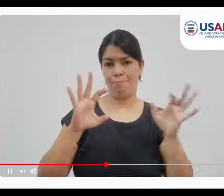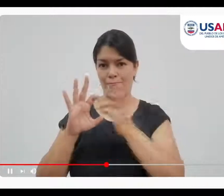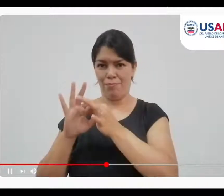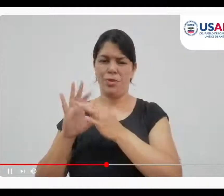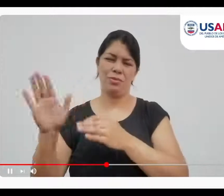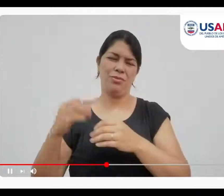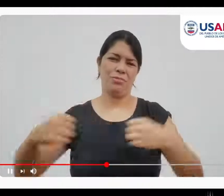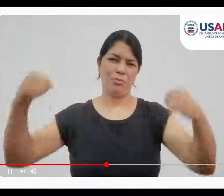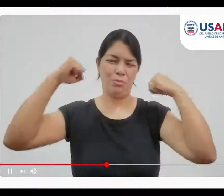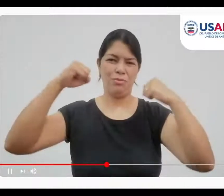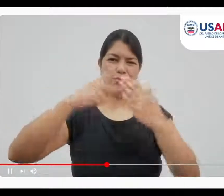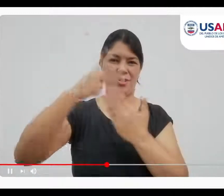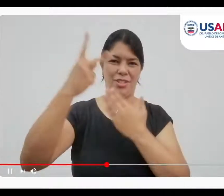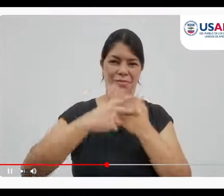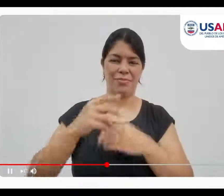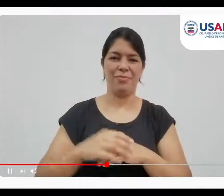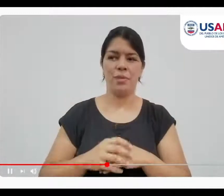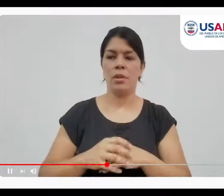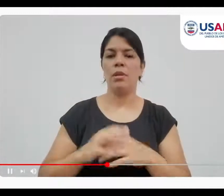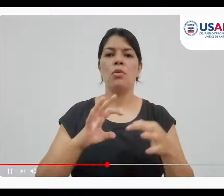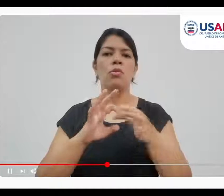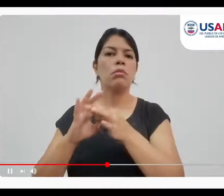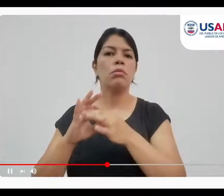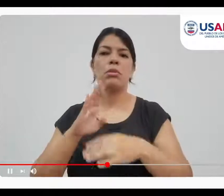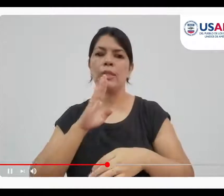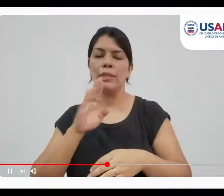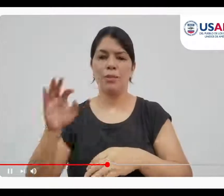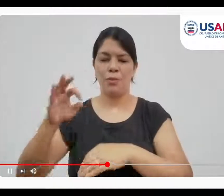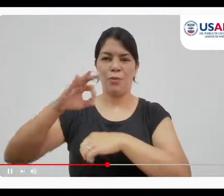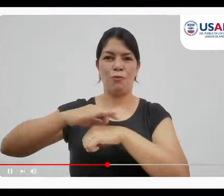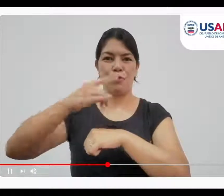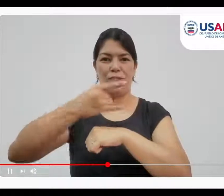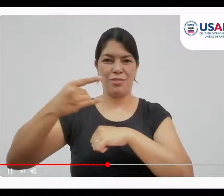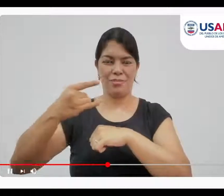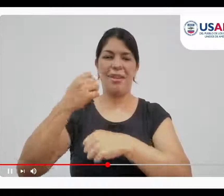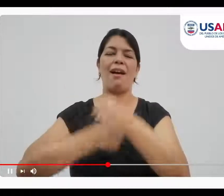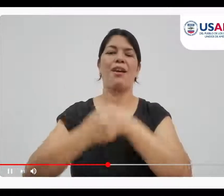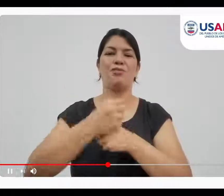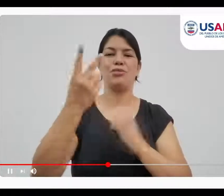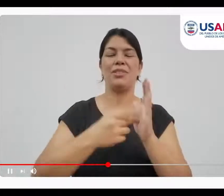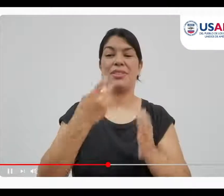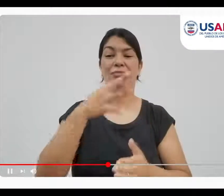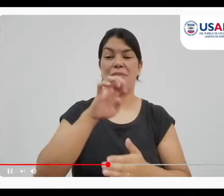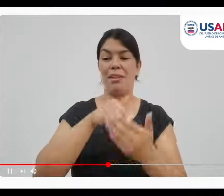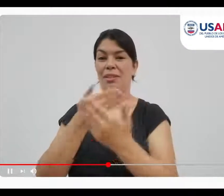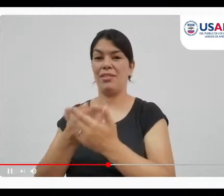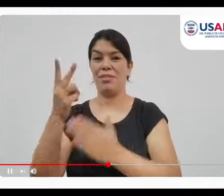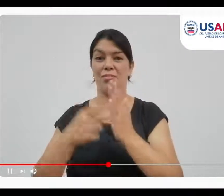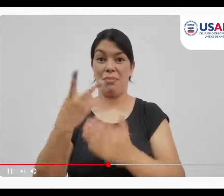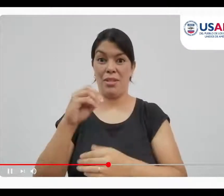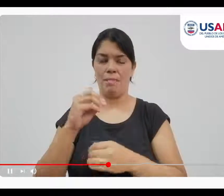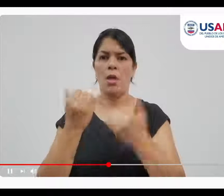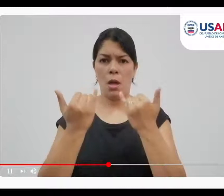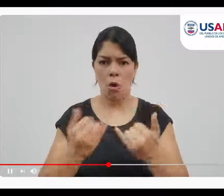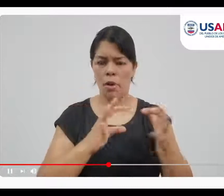del proyecto Sport Power 2, y la Fundación Rehabilitación Integral para el periodo 2019-2020 y actualmente con